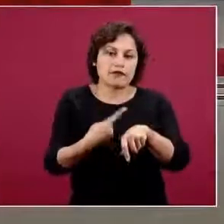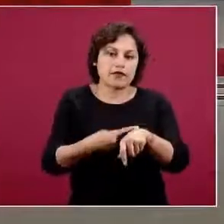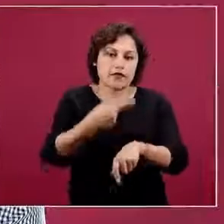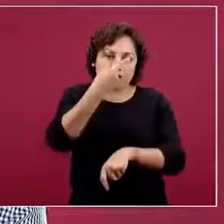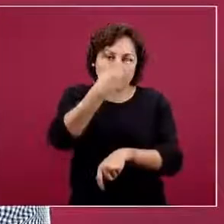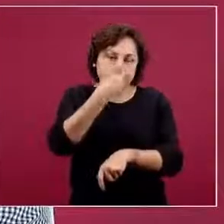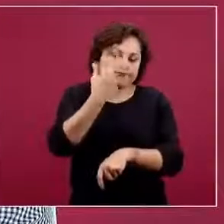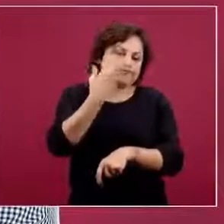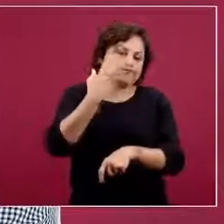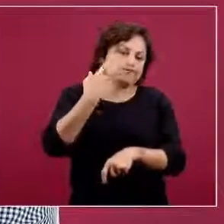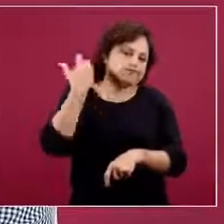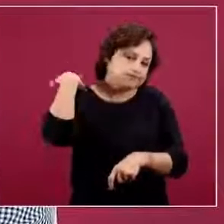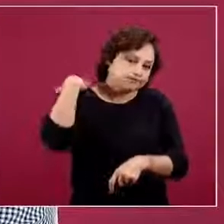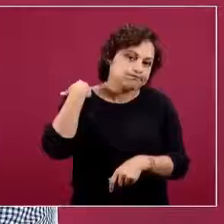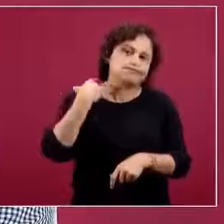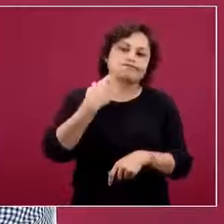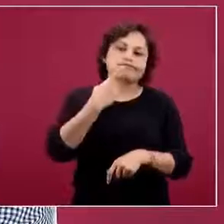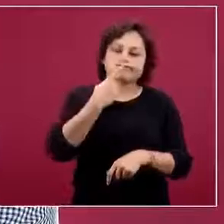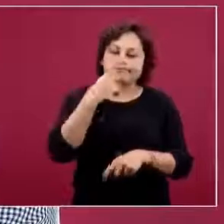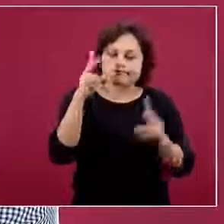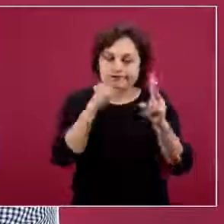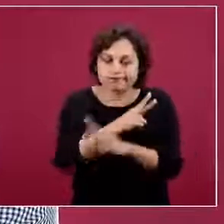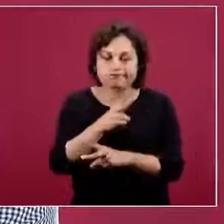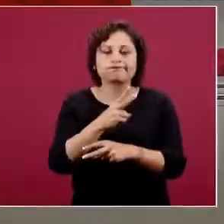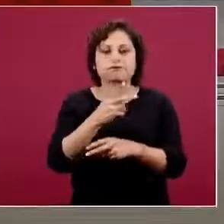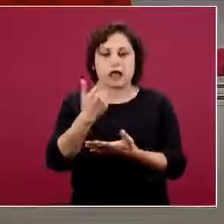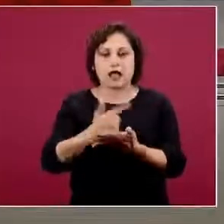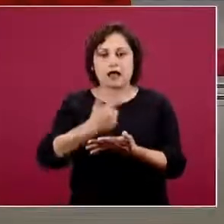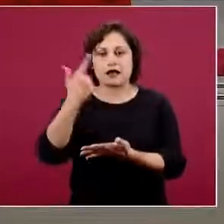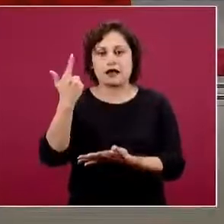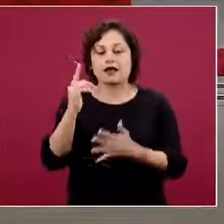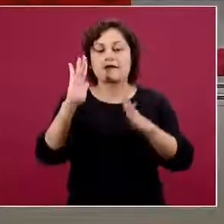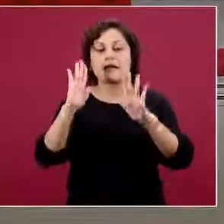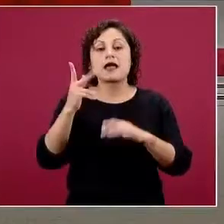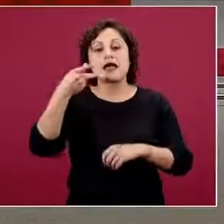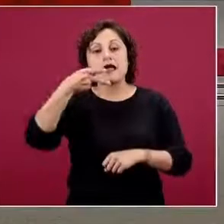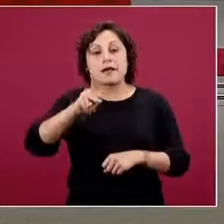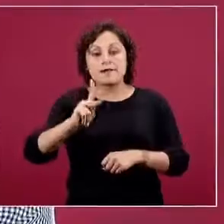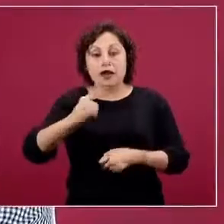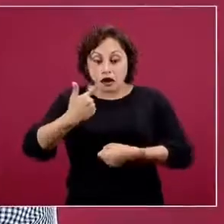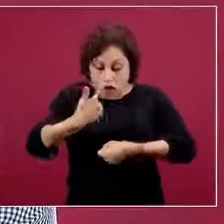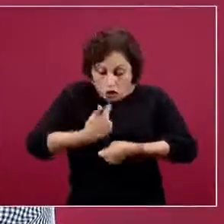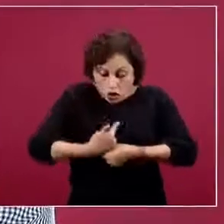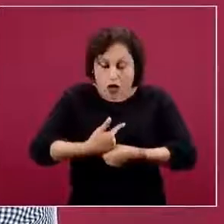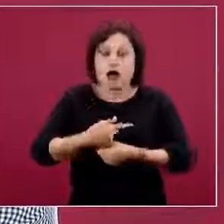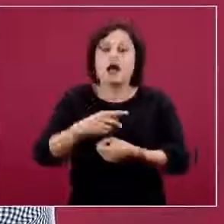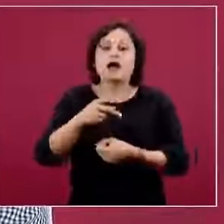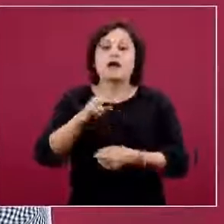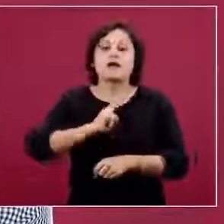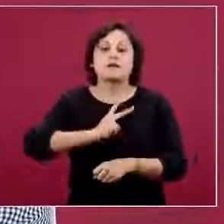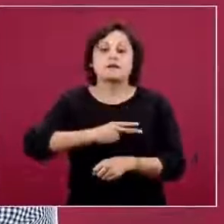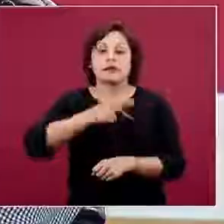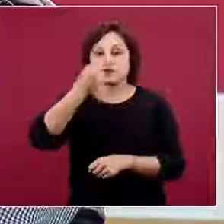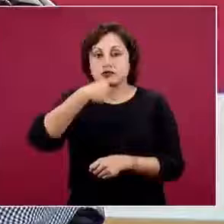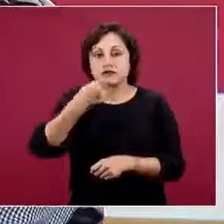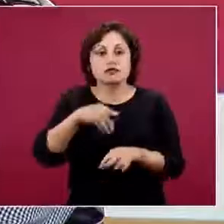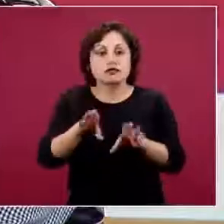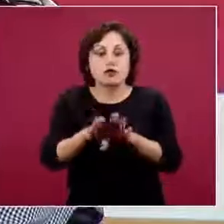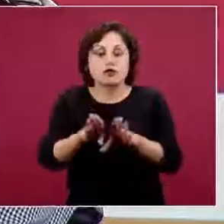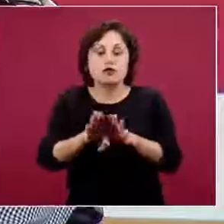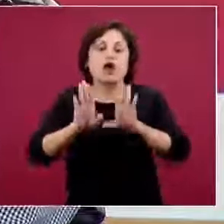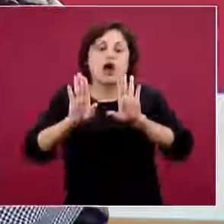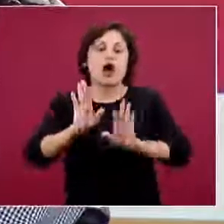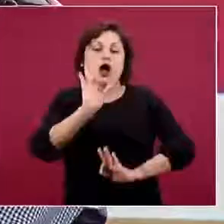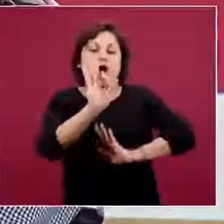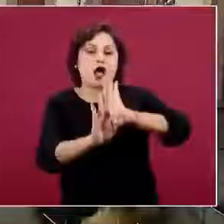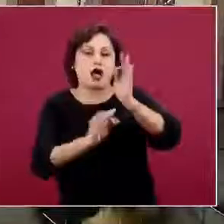pero que lo importante al identificar que influenza o el virus de la influenza sí está involucrado es el inicio del tratamiento específico, que